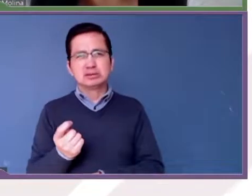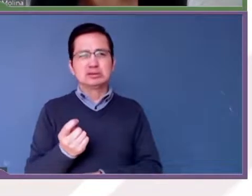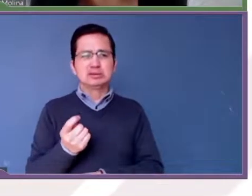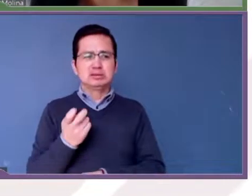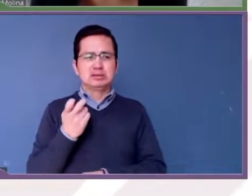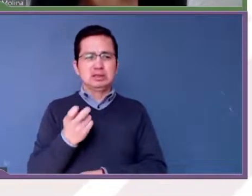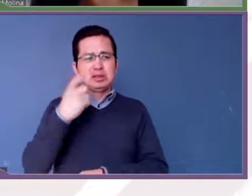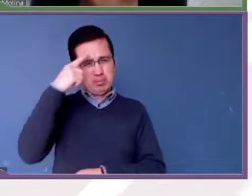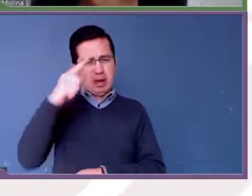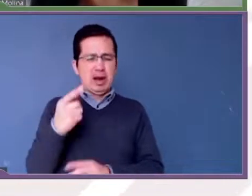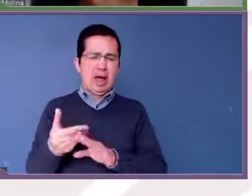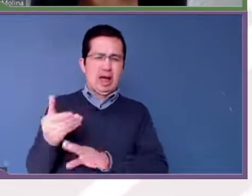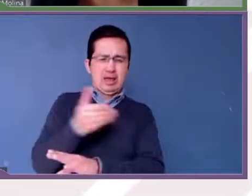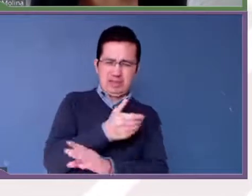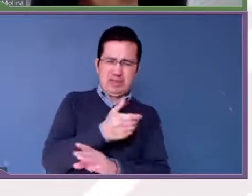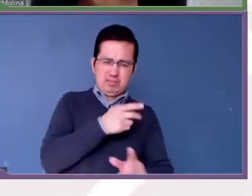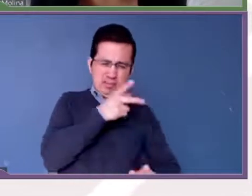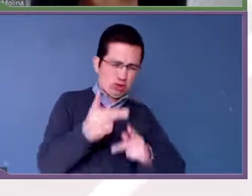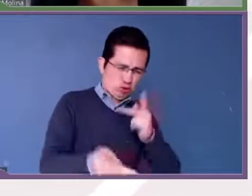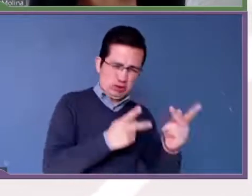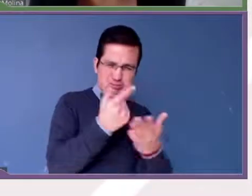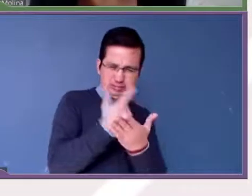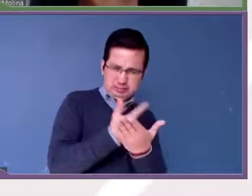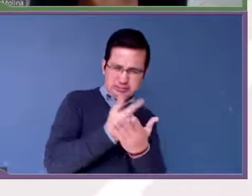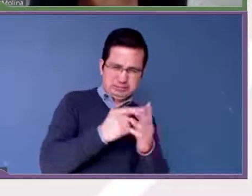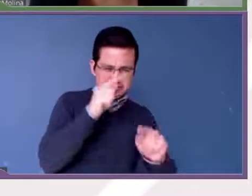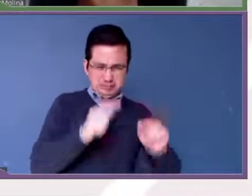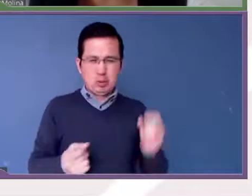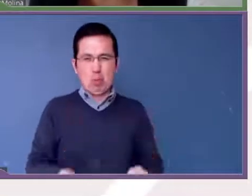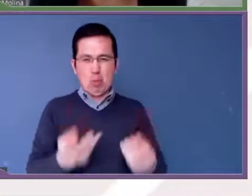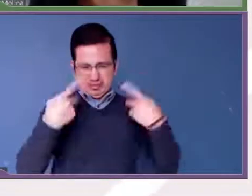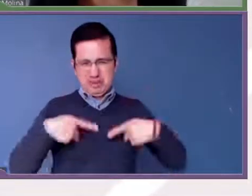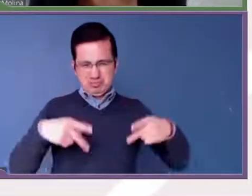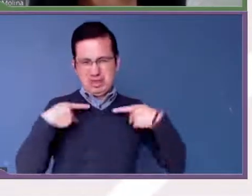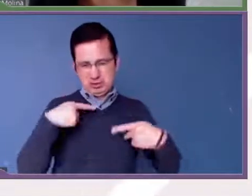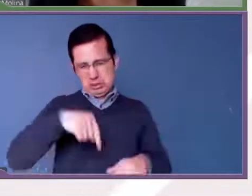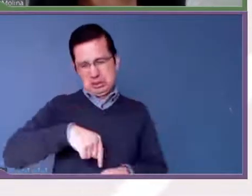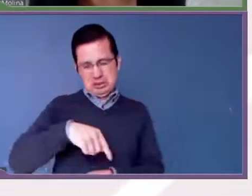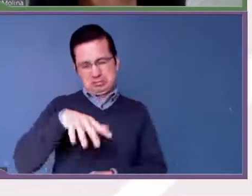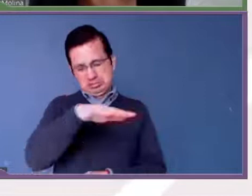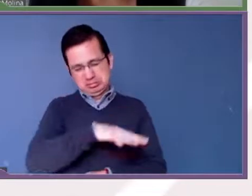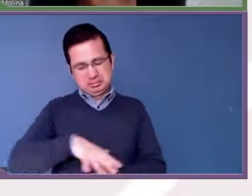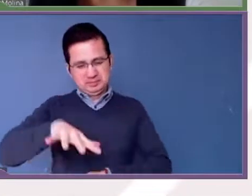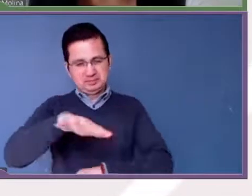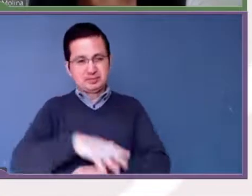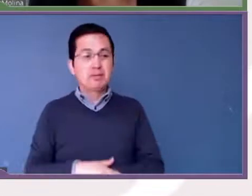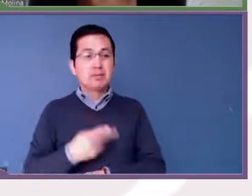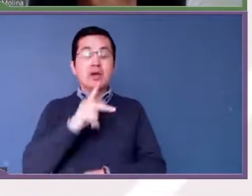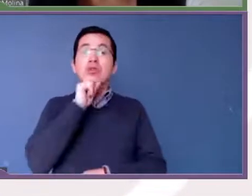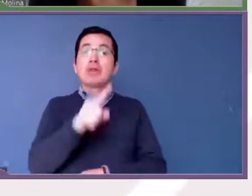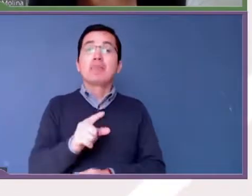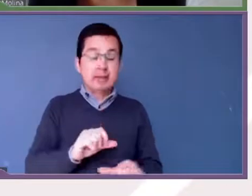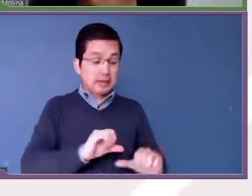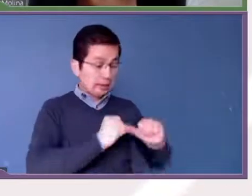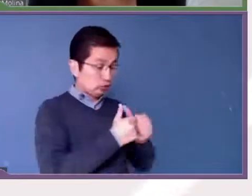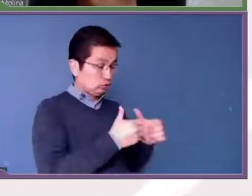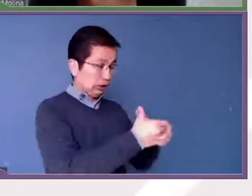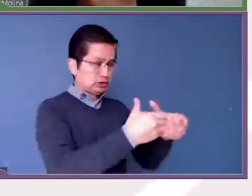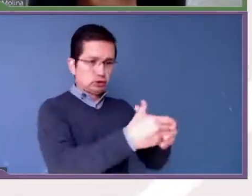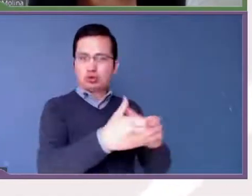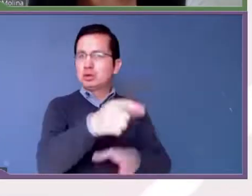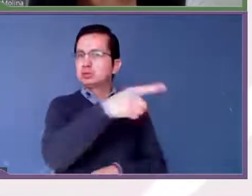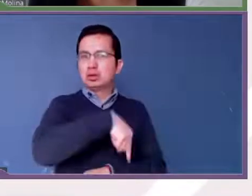intercensal, menos un poquito con el censo y como con una cantidad de colectivos y colectivas que efectivamente han